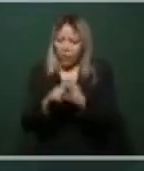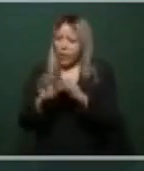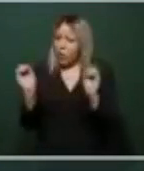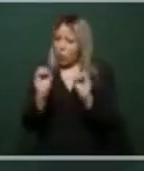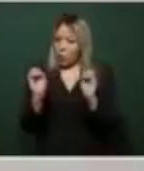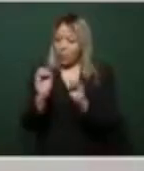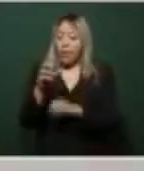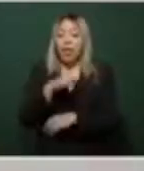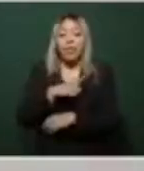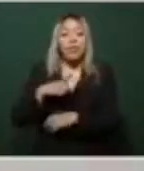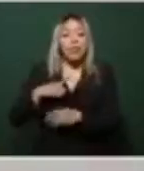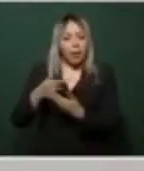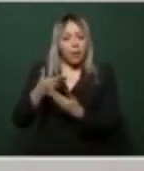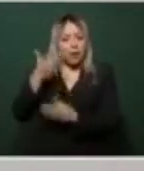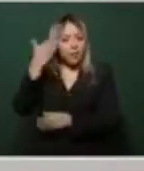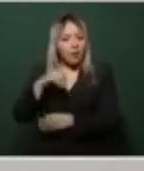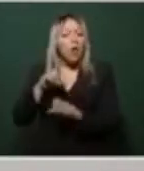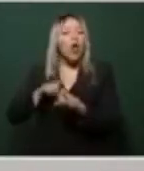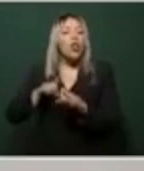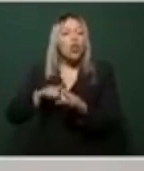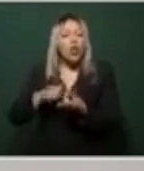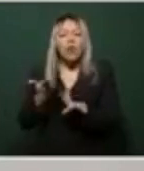Son 3.120 millones de pesos. ¿De dónde salió?